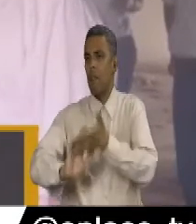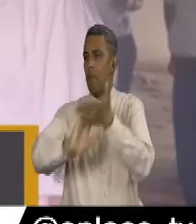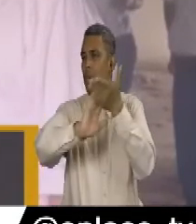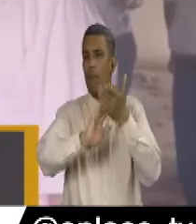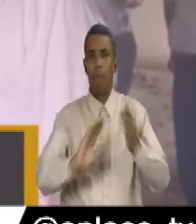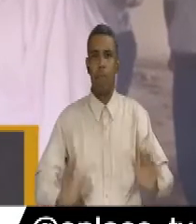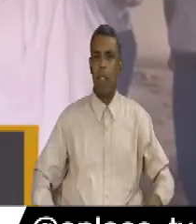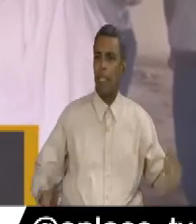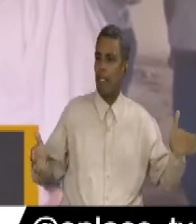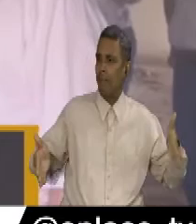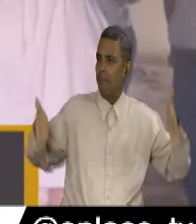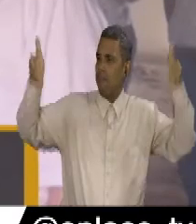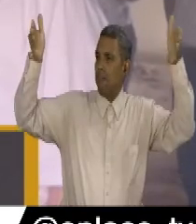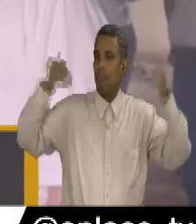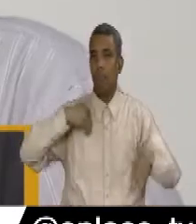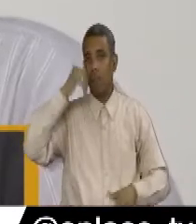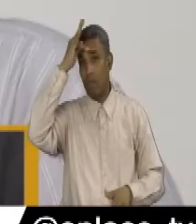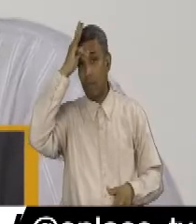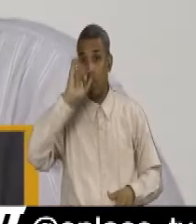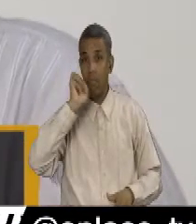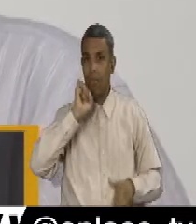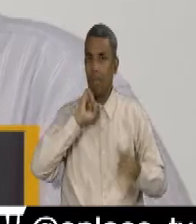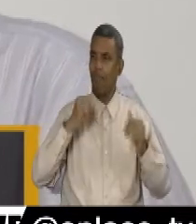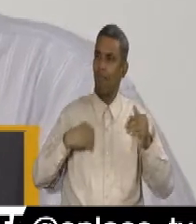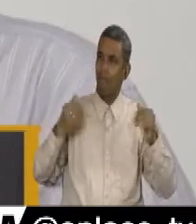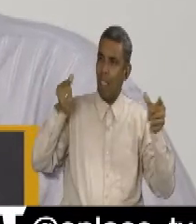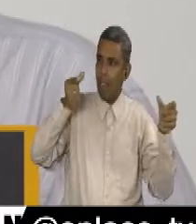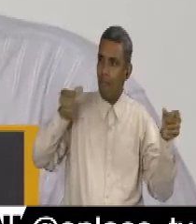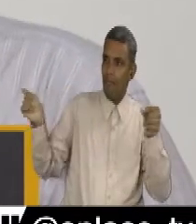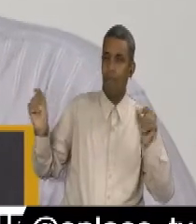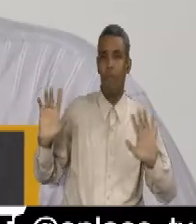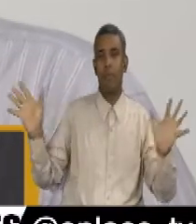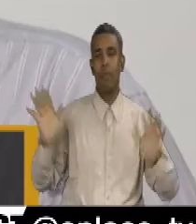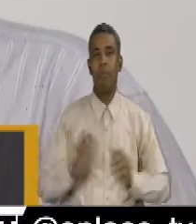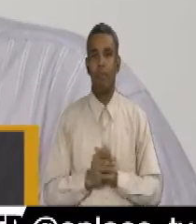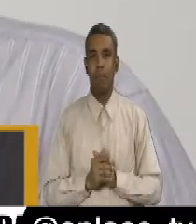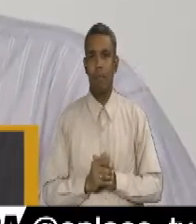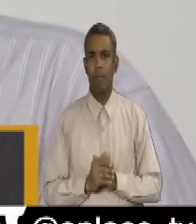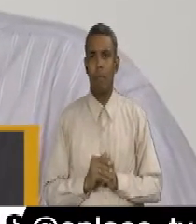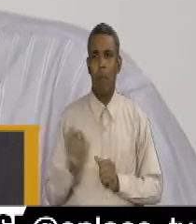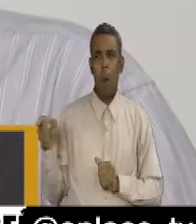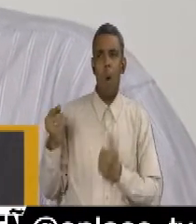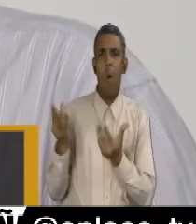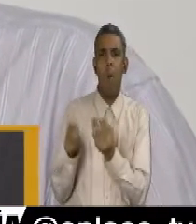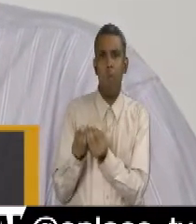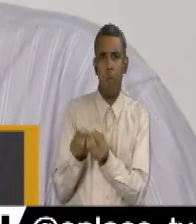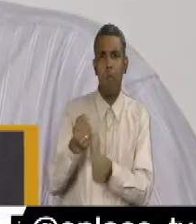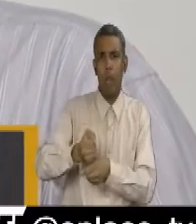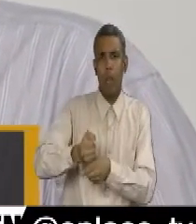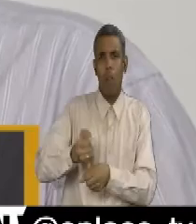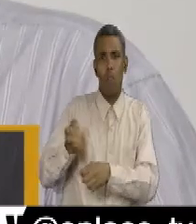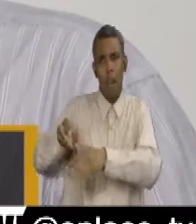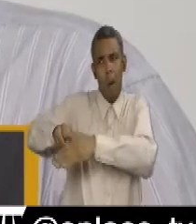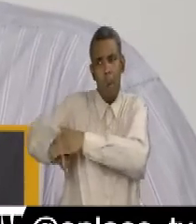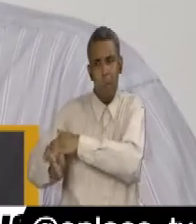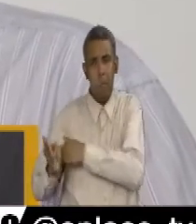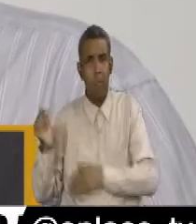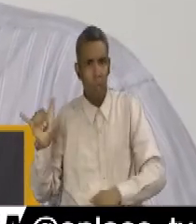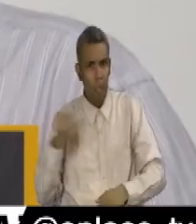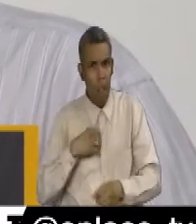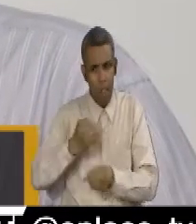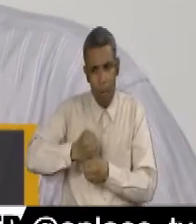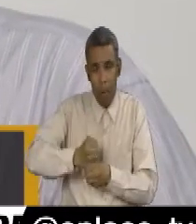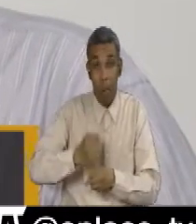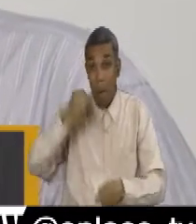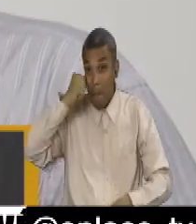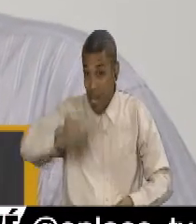Regional pueda brindar un mejor servicio de urgencias. Ya está el personal trabajando, firmamos las actas de reinicio y ya mañana en forma empiezan